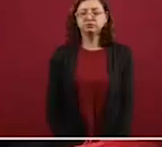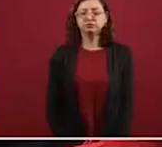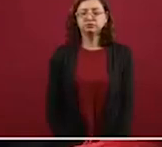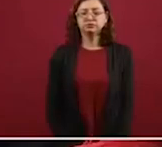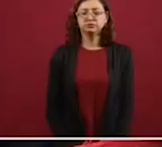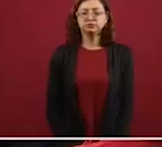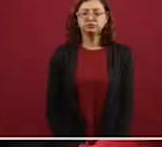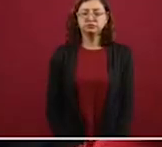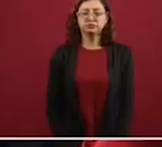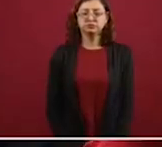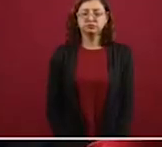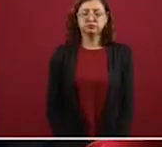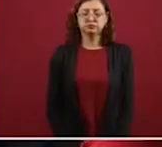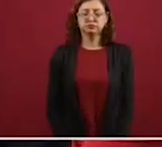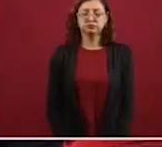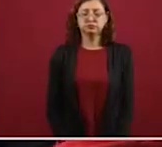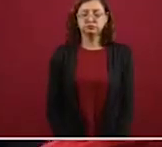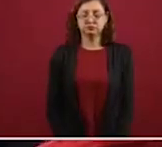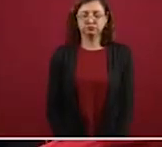toda persona